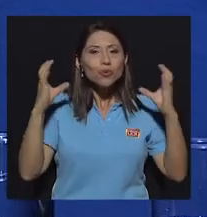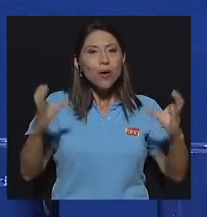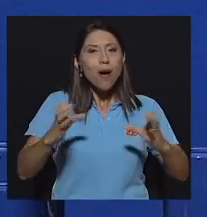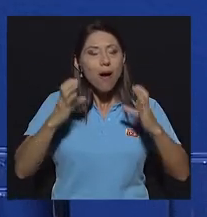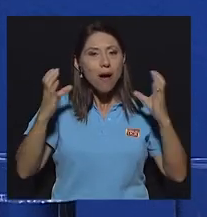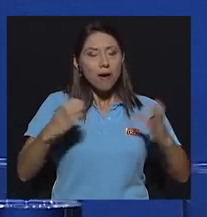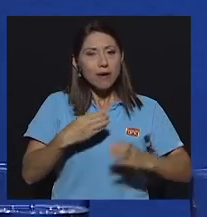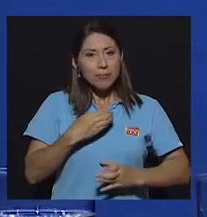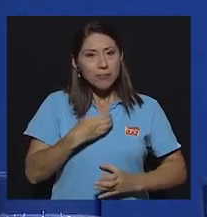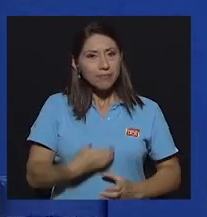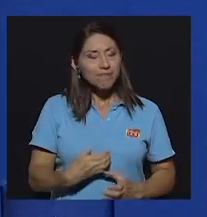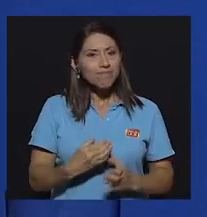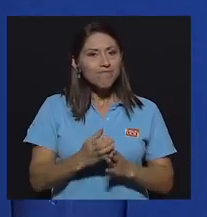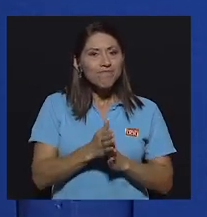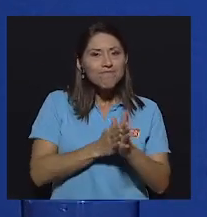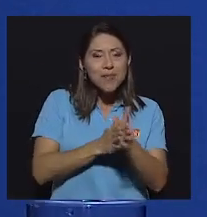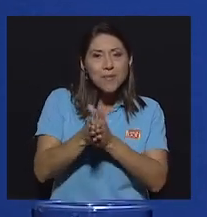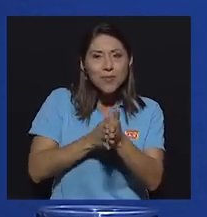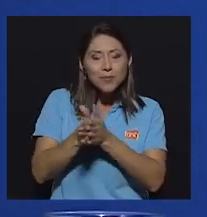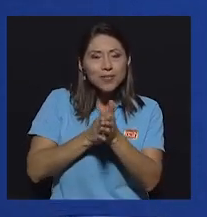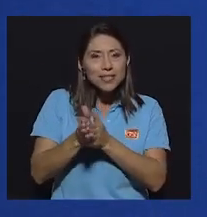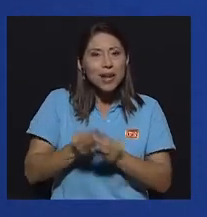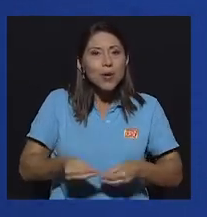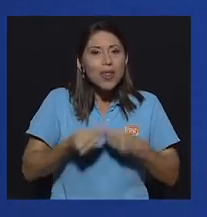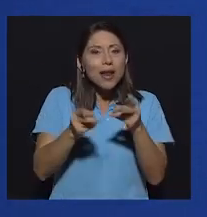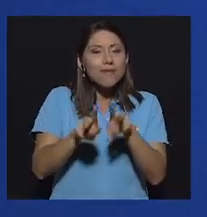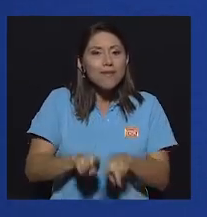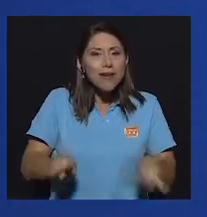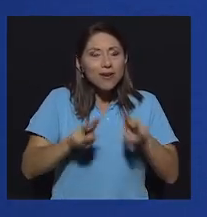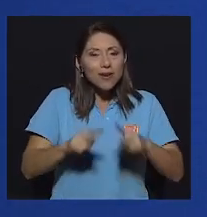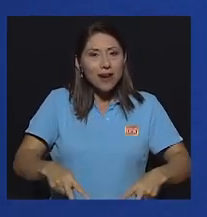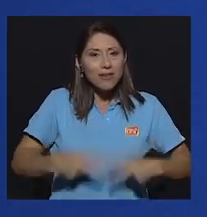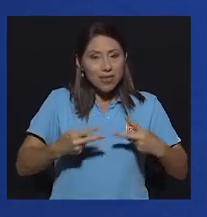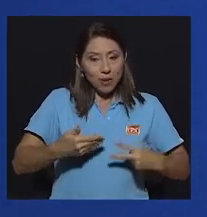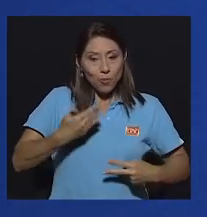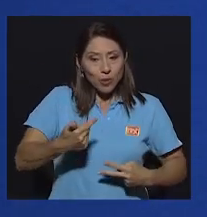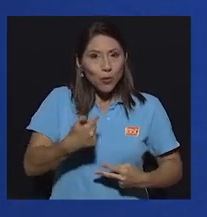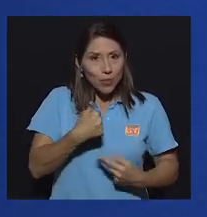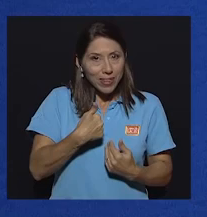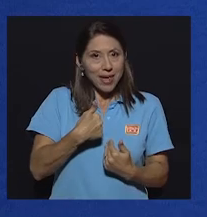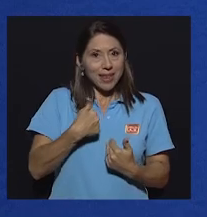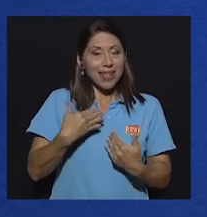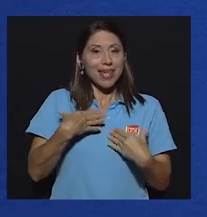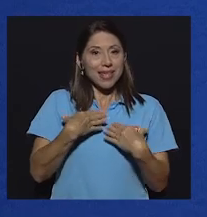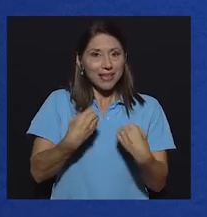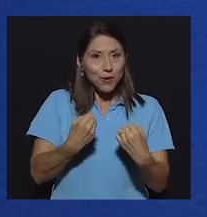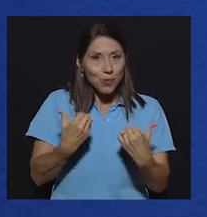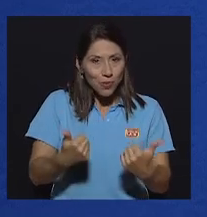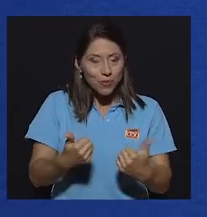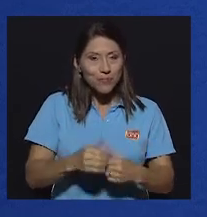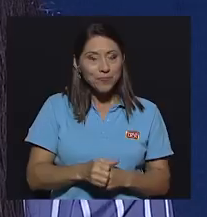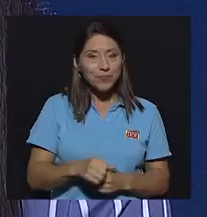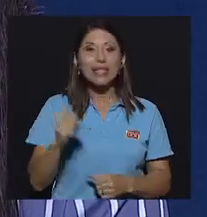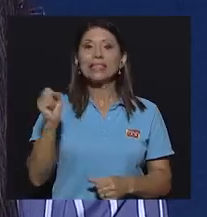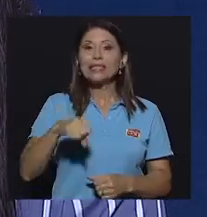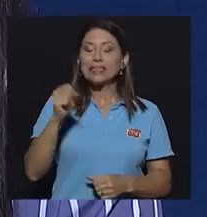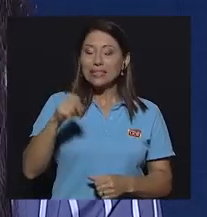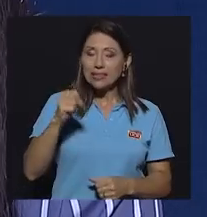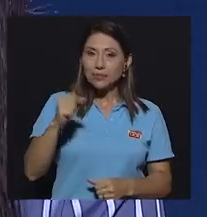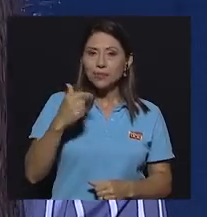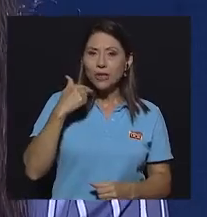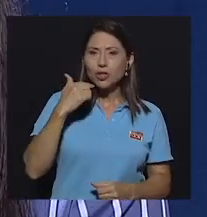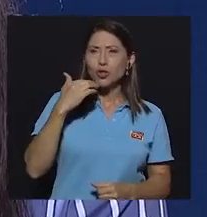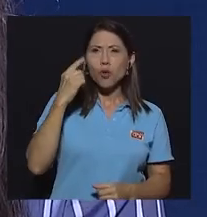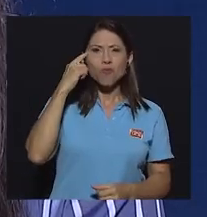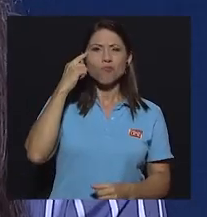aprovechar o de darle más valor a la vida cuando se tiene, ¿no? Y la salud. Sí, totalmente. Yo creo que yo como que